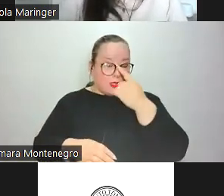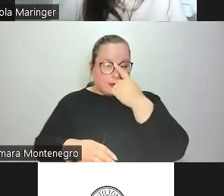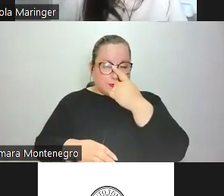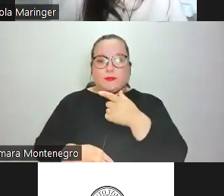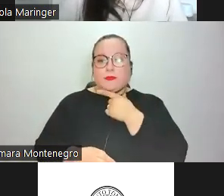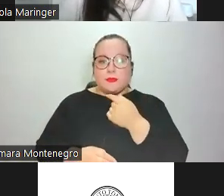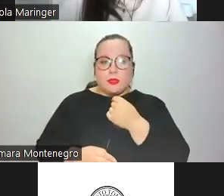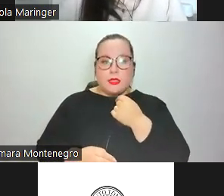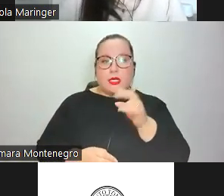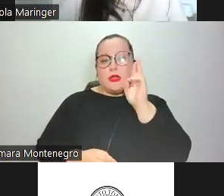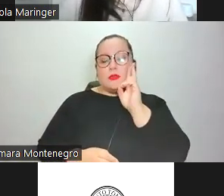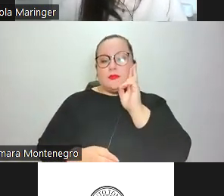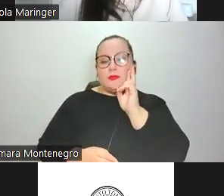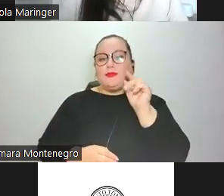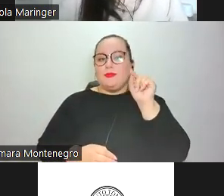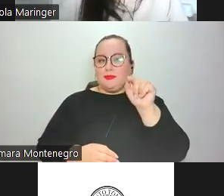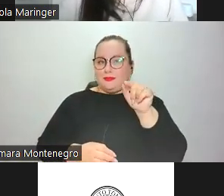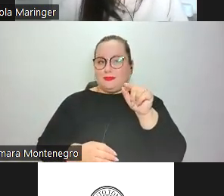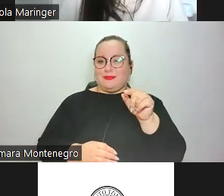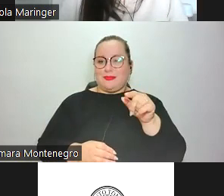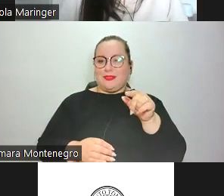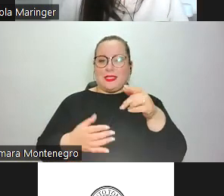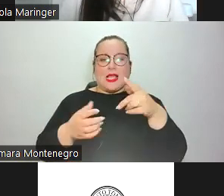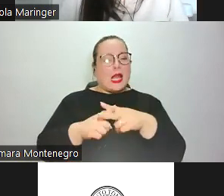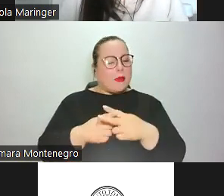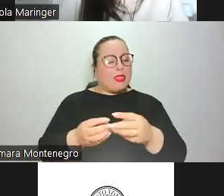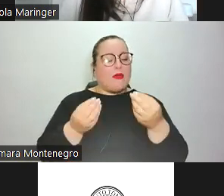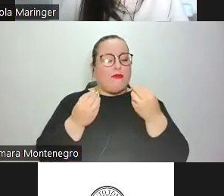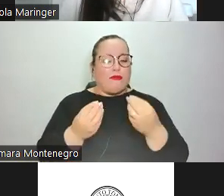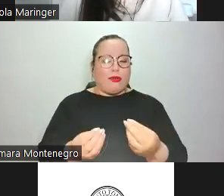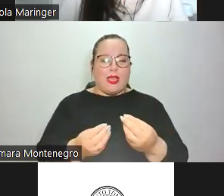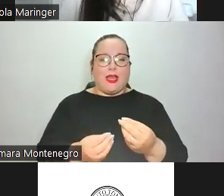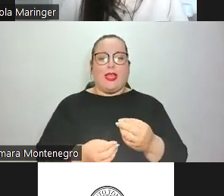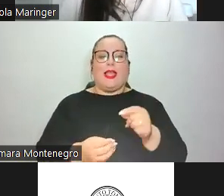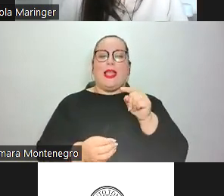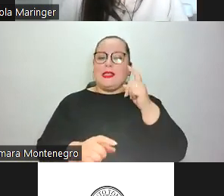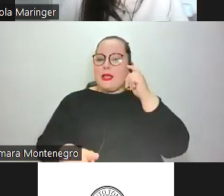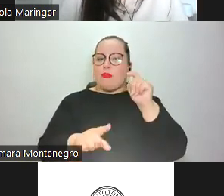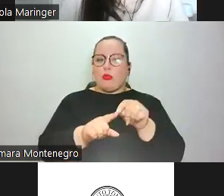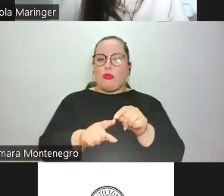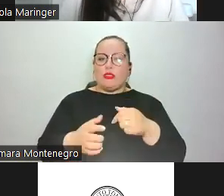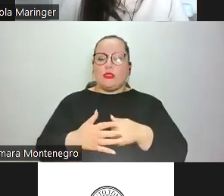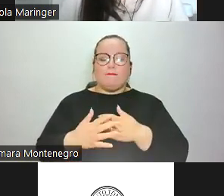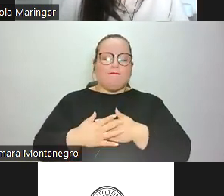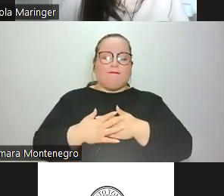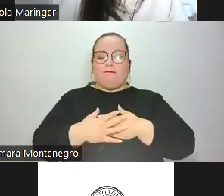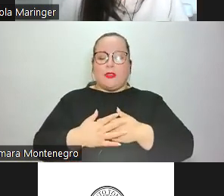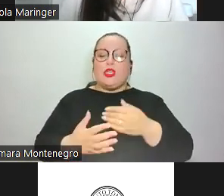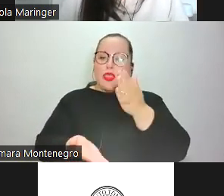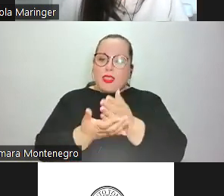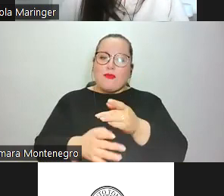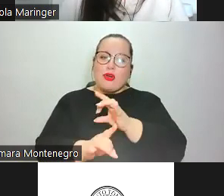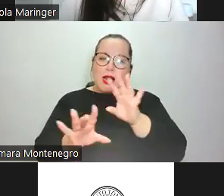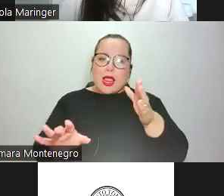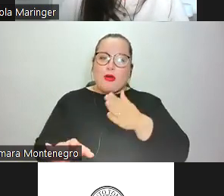quiero recordarles esta herramienta que es fundamental. Lo que te mueve es el propósito. Tener claro tu propósito y responder